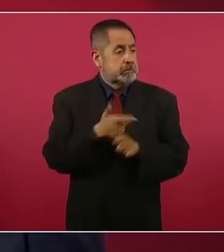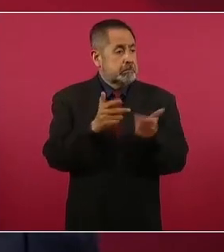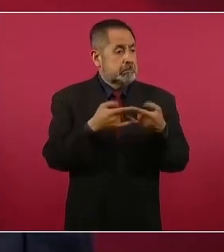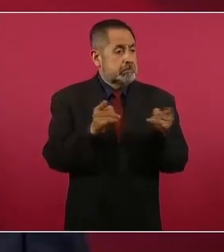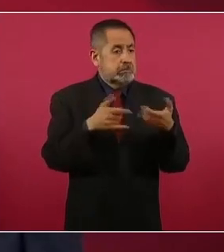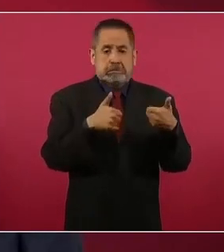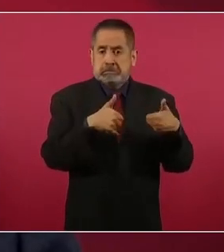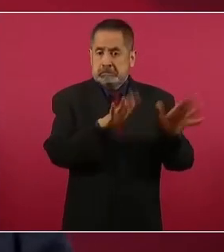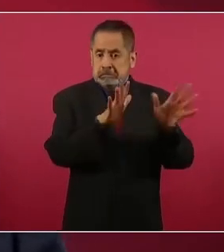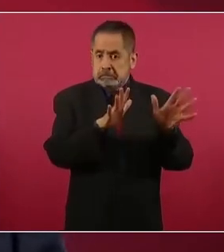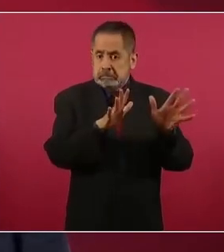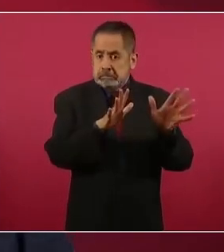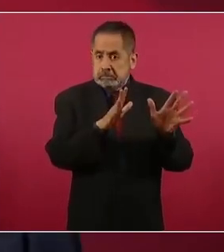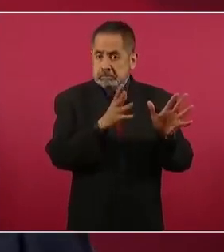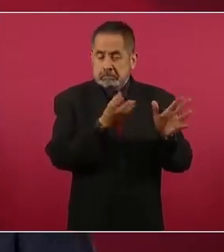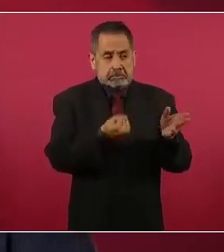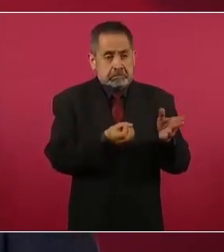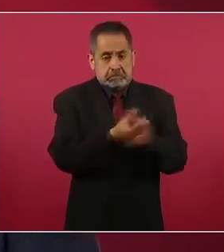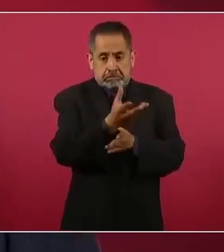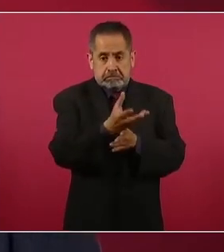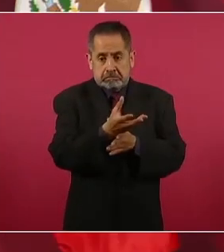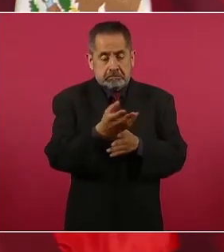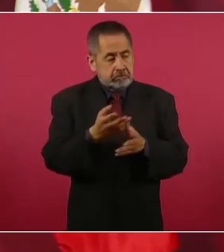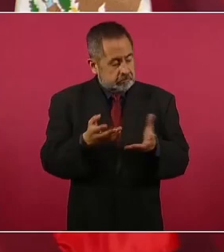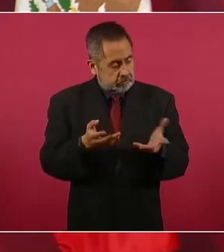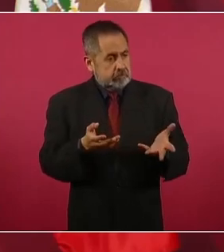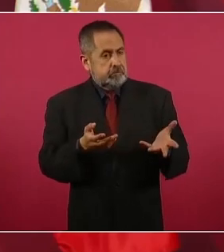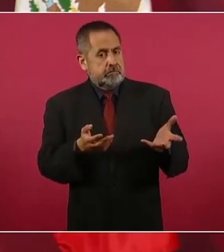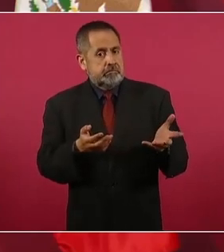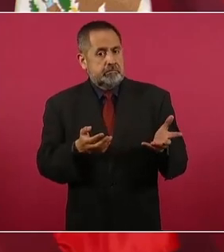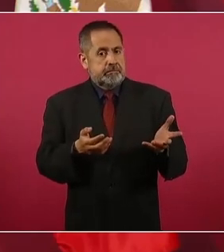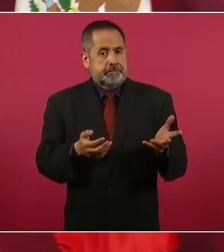Y ya cuando sale